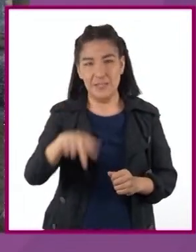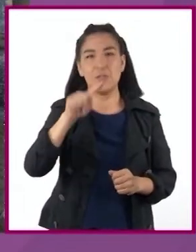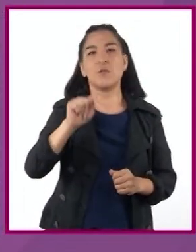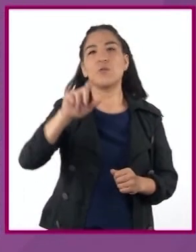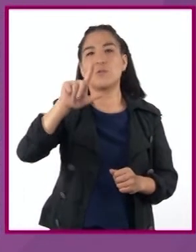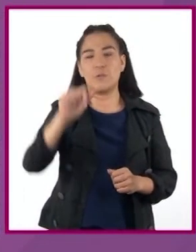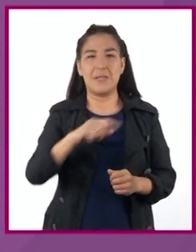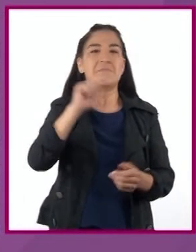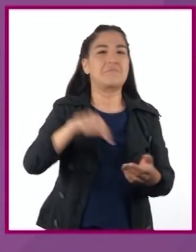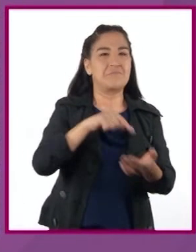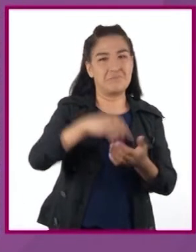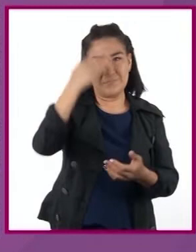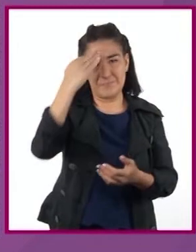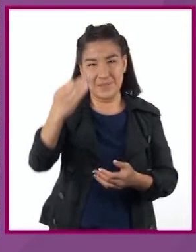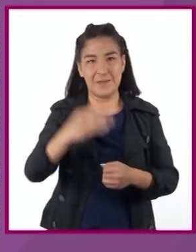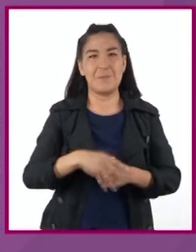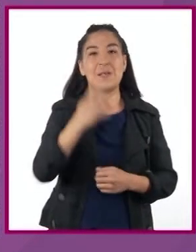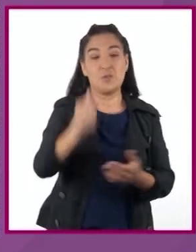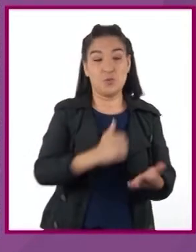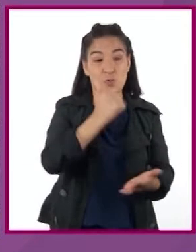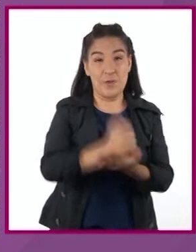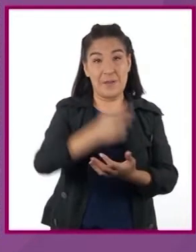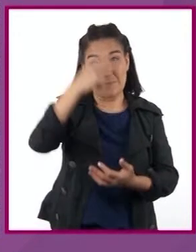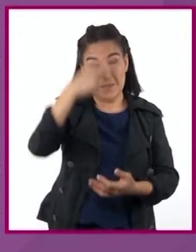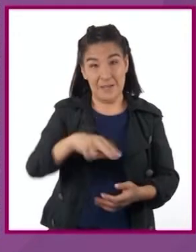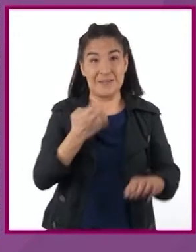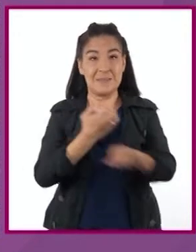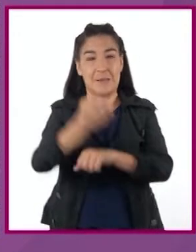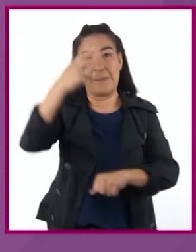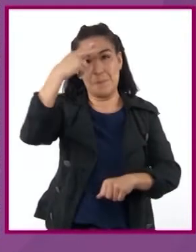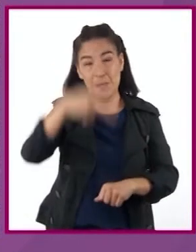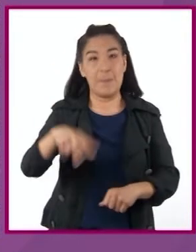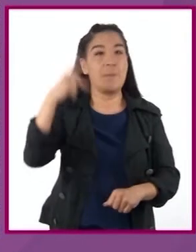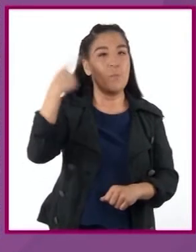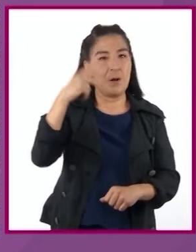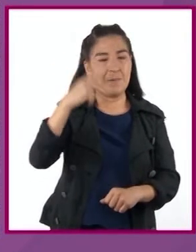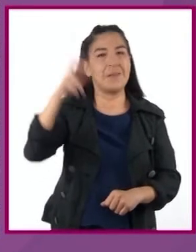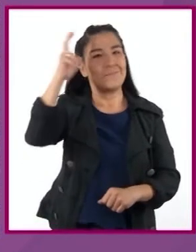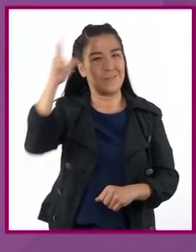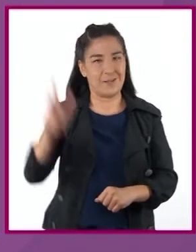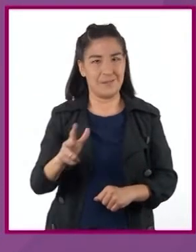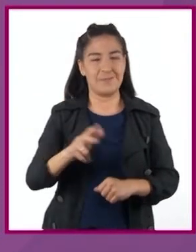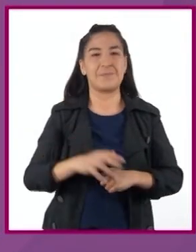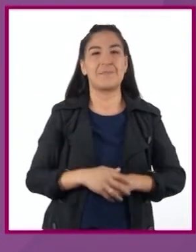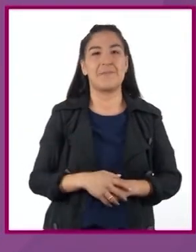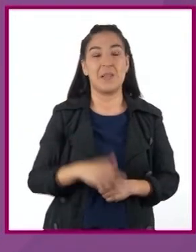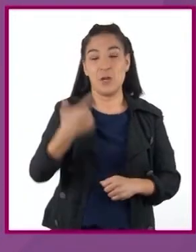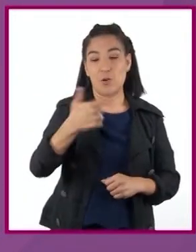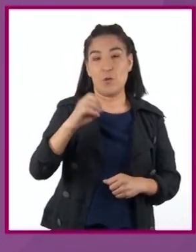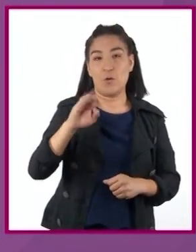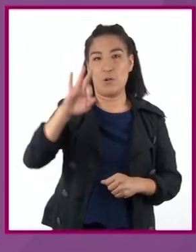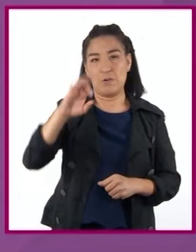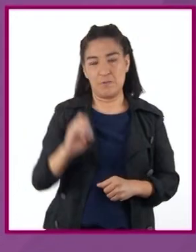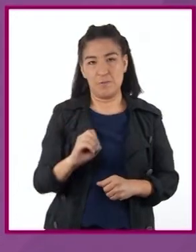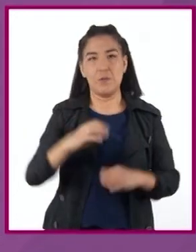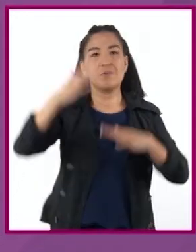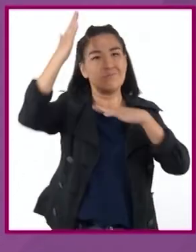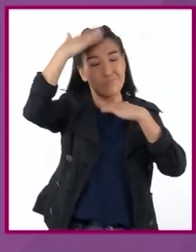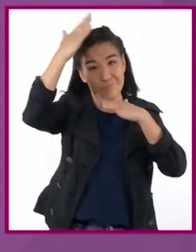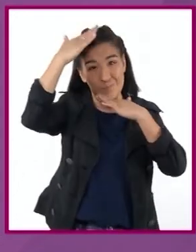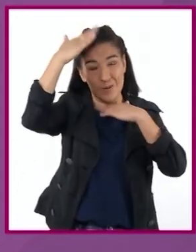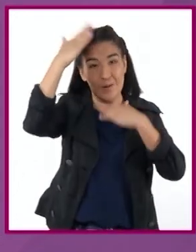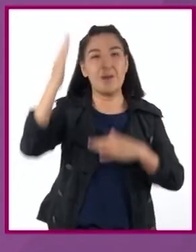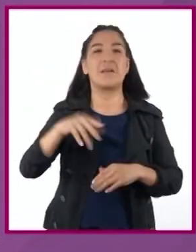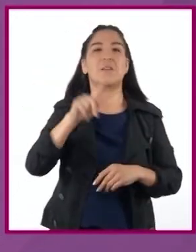periodos, ocuparon la Ciudad de México, Estado de México, Puebla e Hidalgo. Golfo, olmecas,